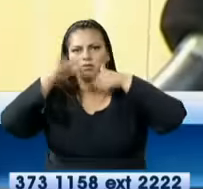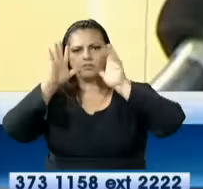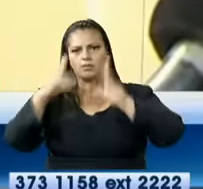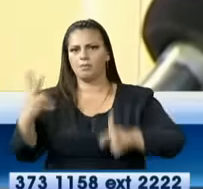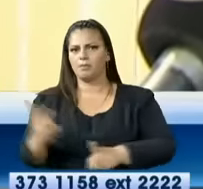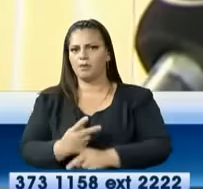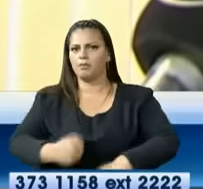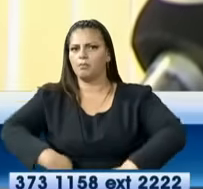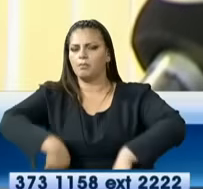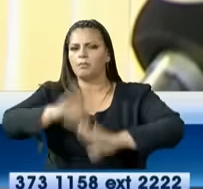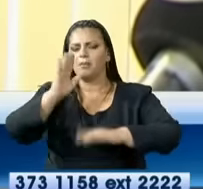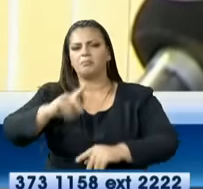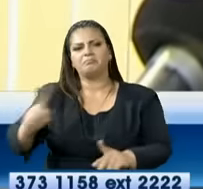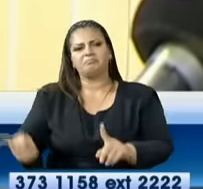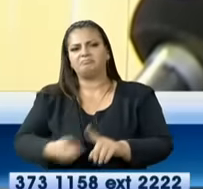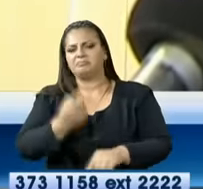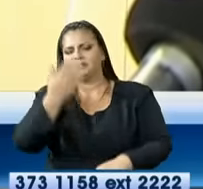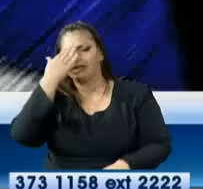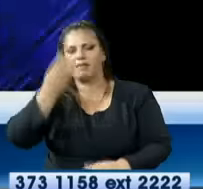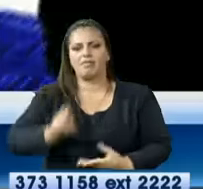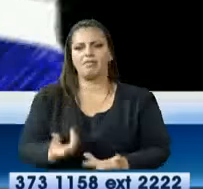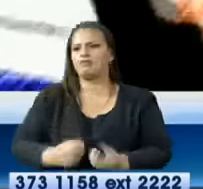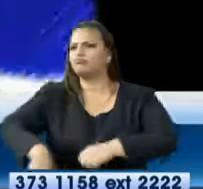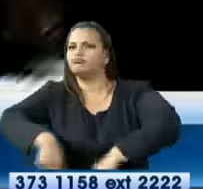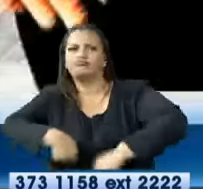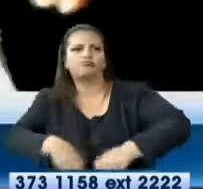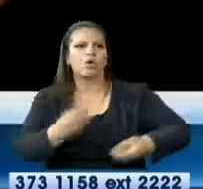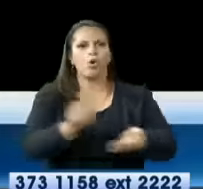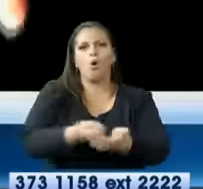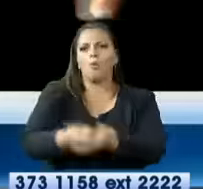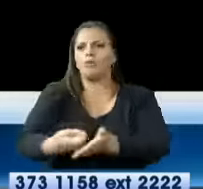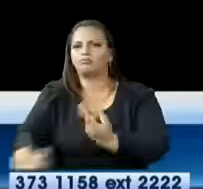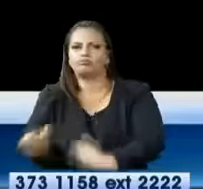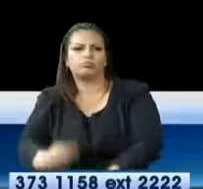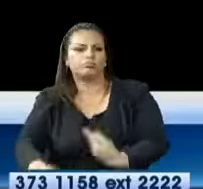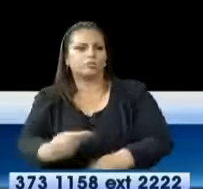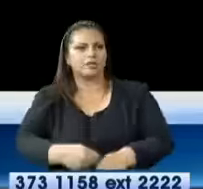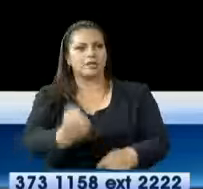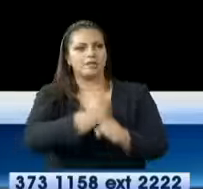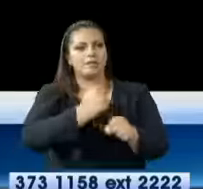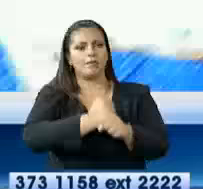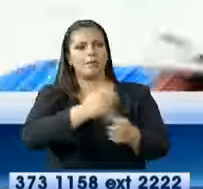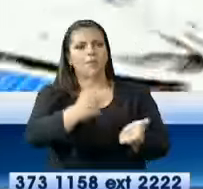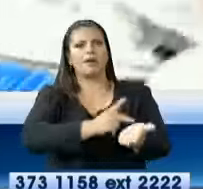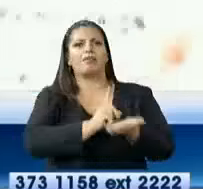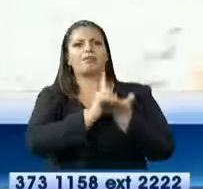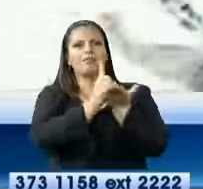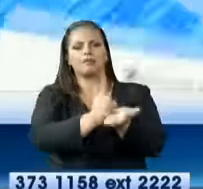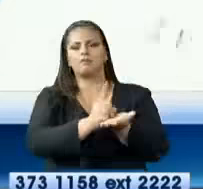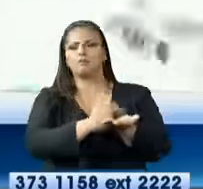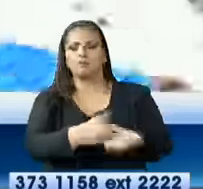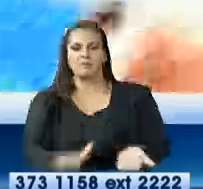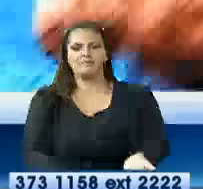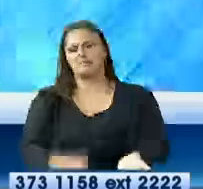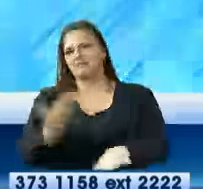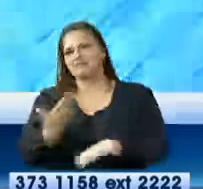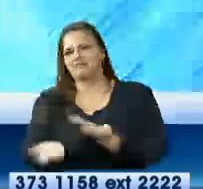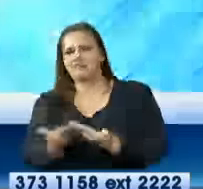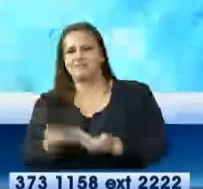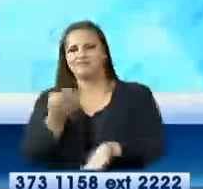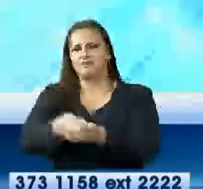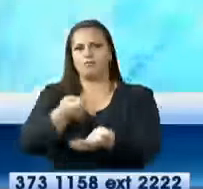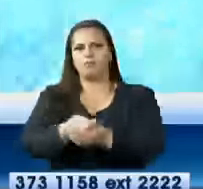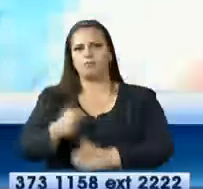porque primero hay más movimiento de dinero, las personas han cobrado su 13º y esto hace pues que ahí estén